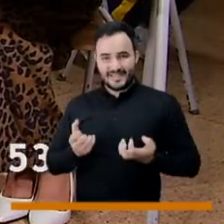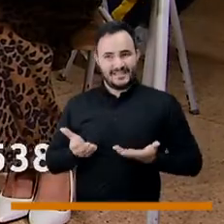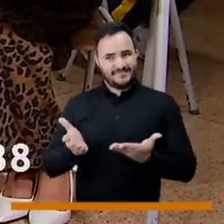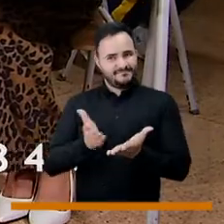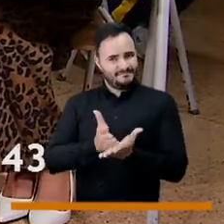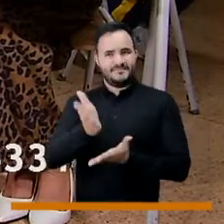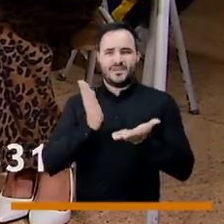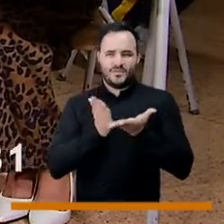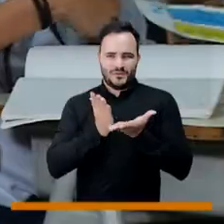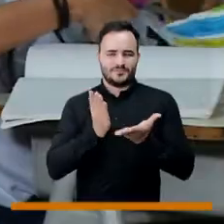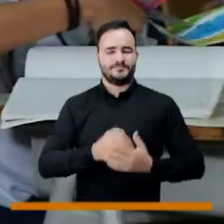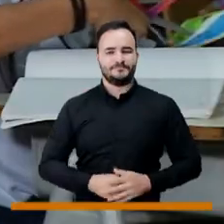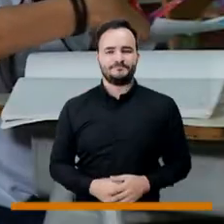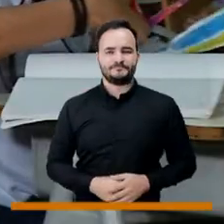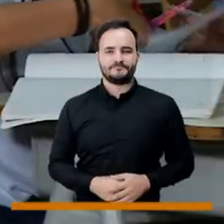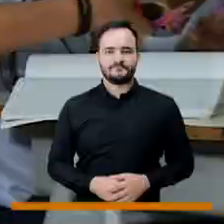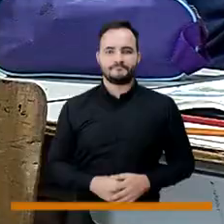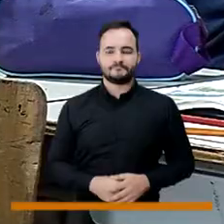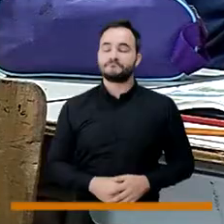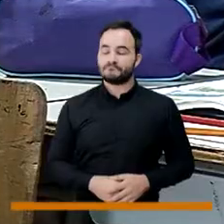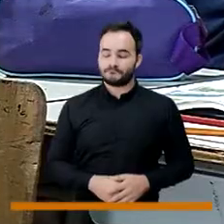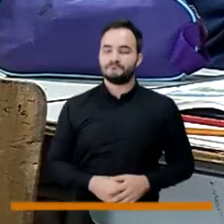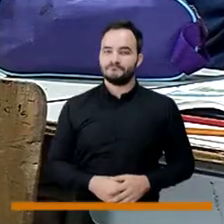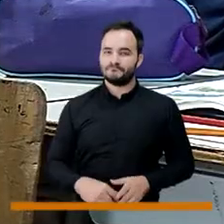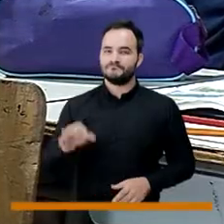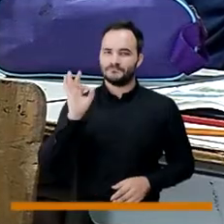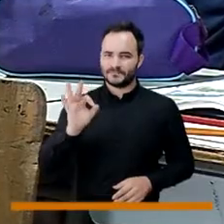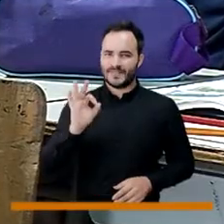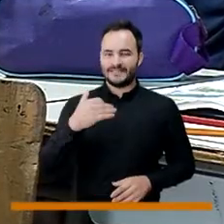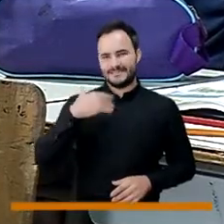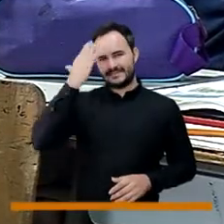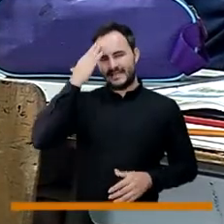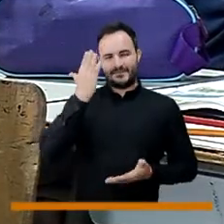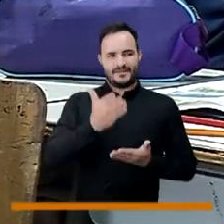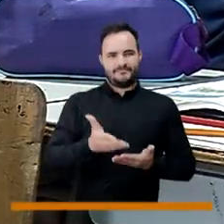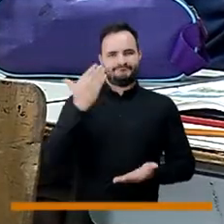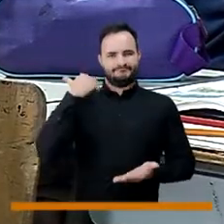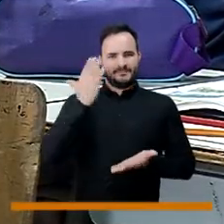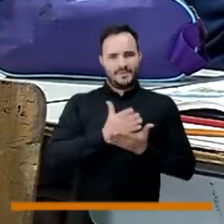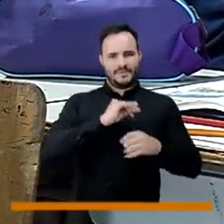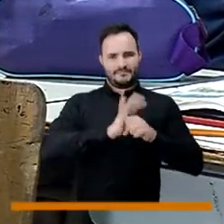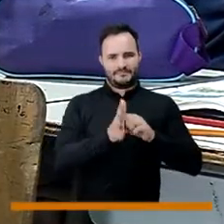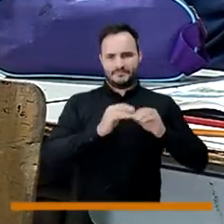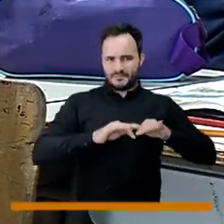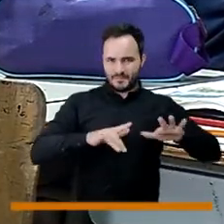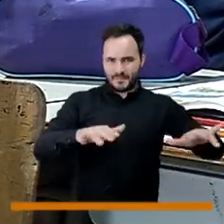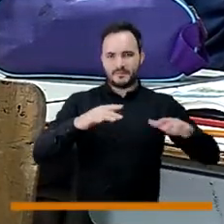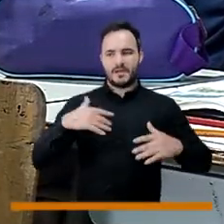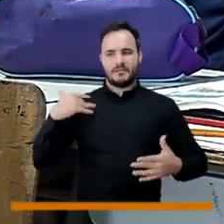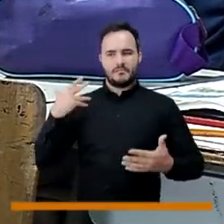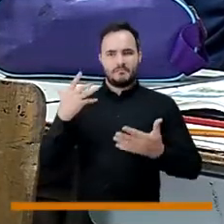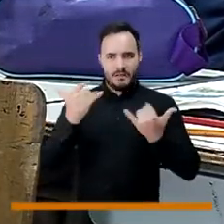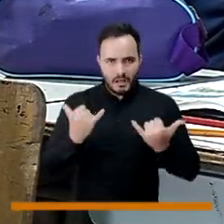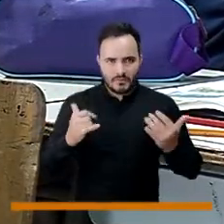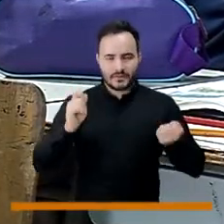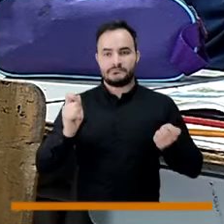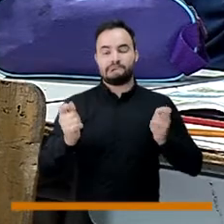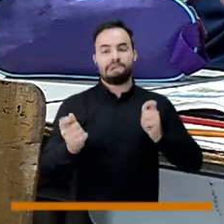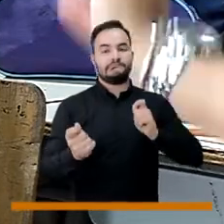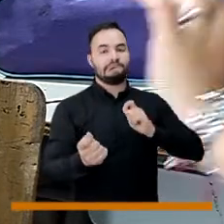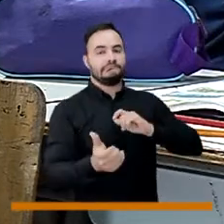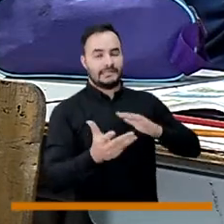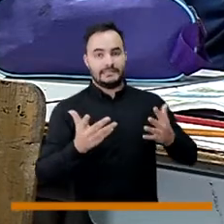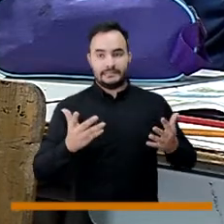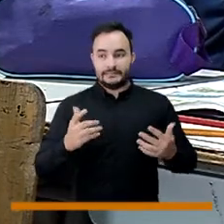todo ese componente educativo concejal después de la pandemia pues tenemos una nueva situación y es la